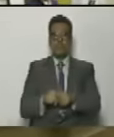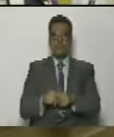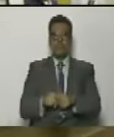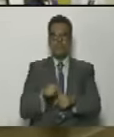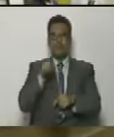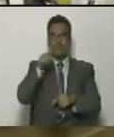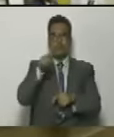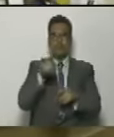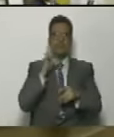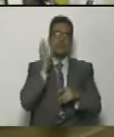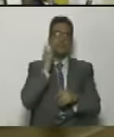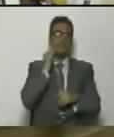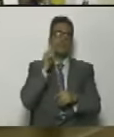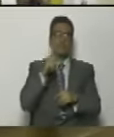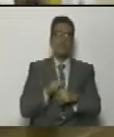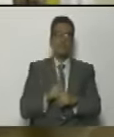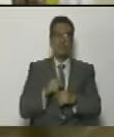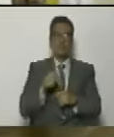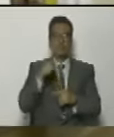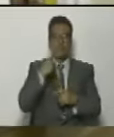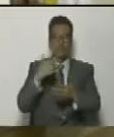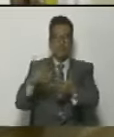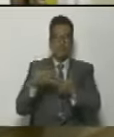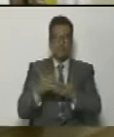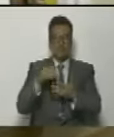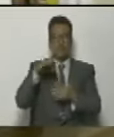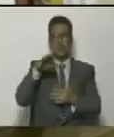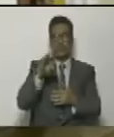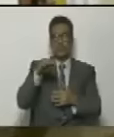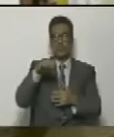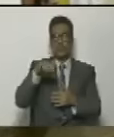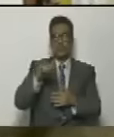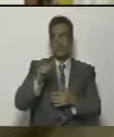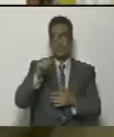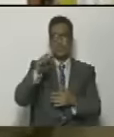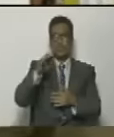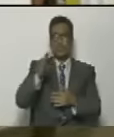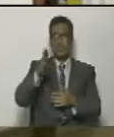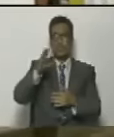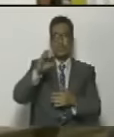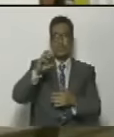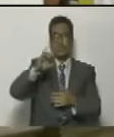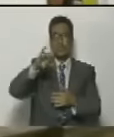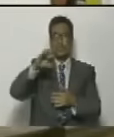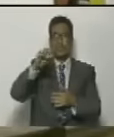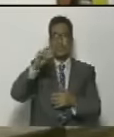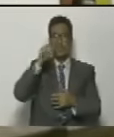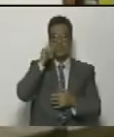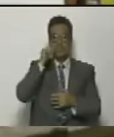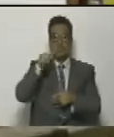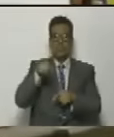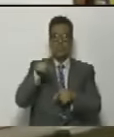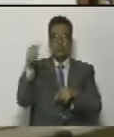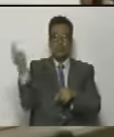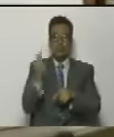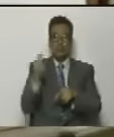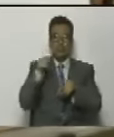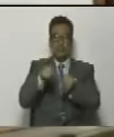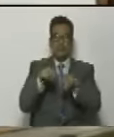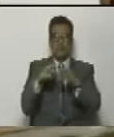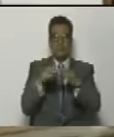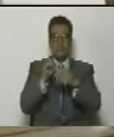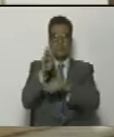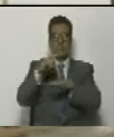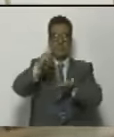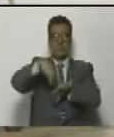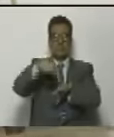legado, ese ejemplo que nos dio Fabricio Ojeda. Y nosotros desde aquí, desde esta honorable